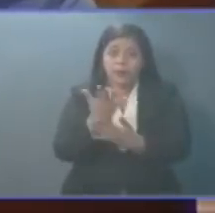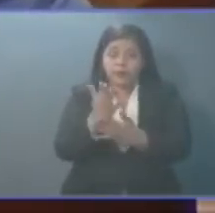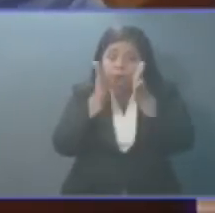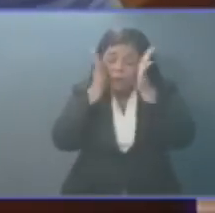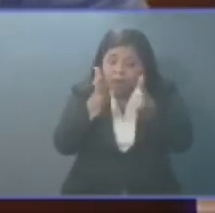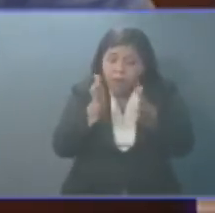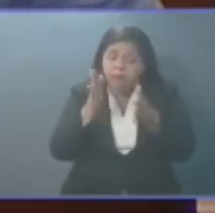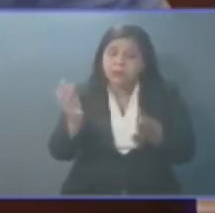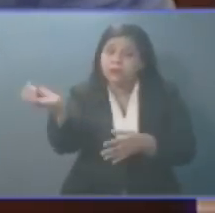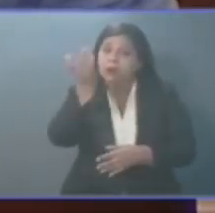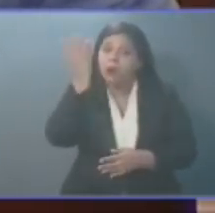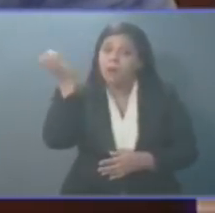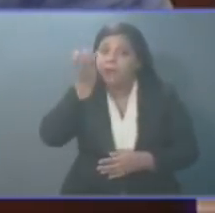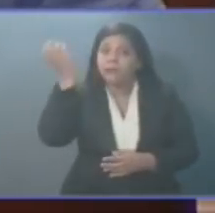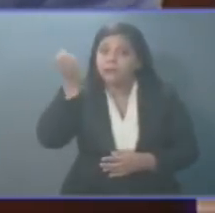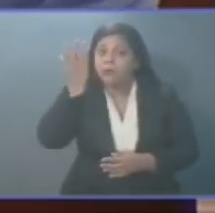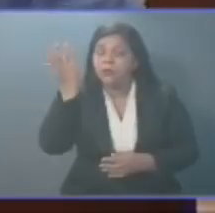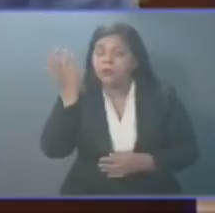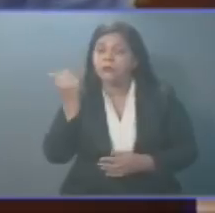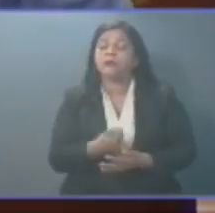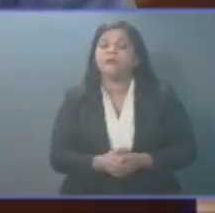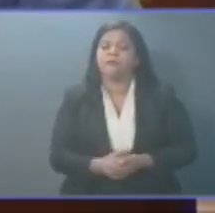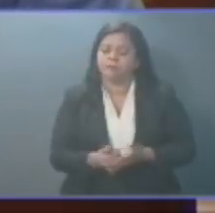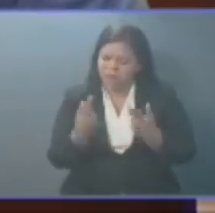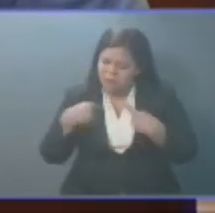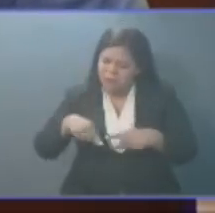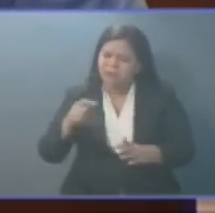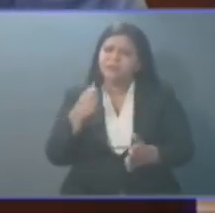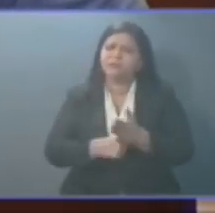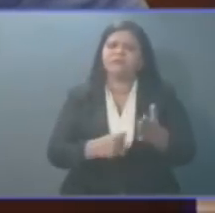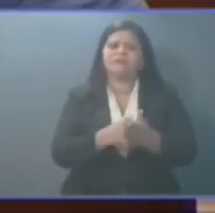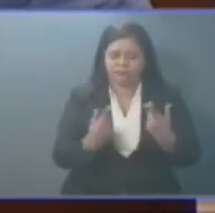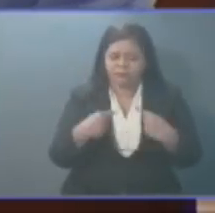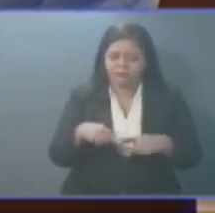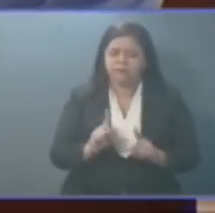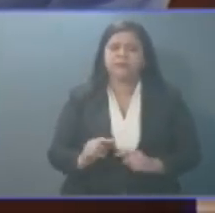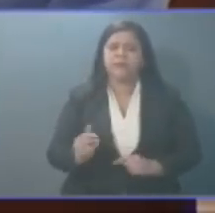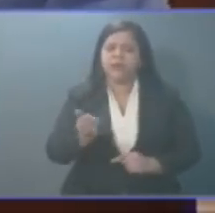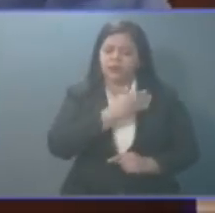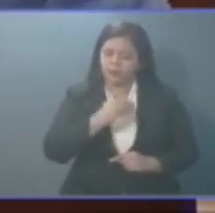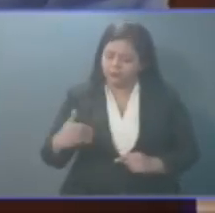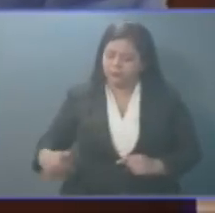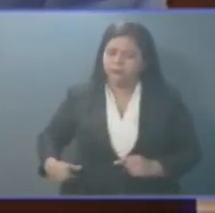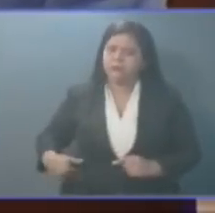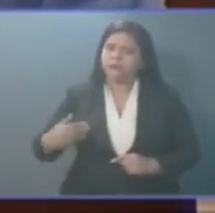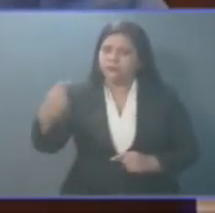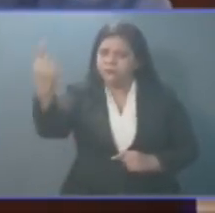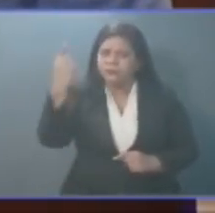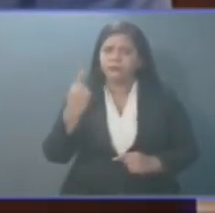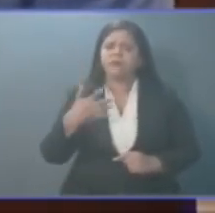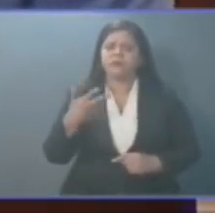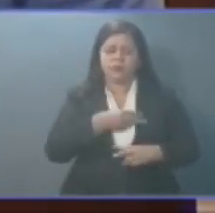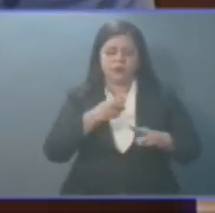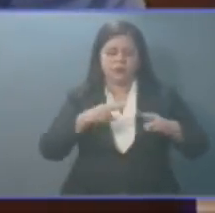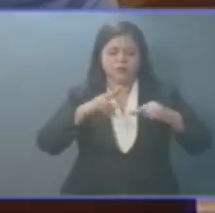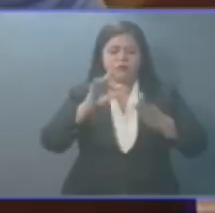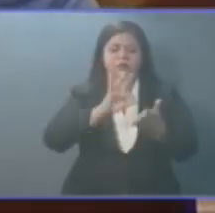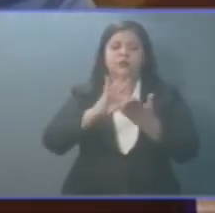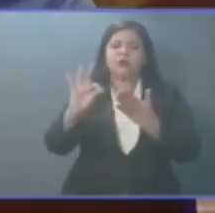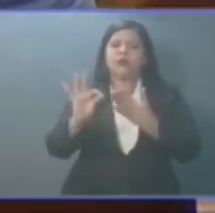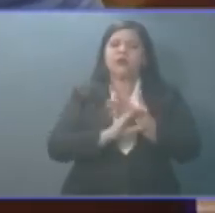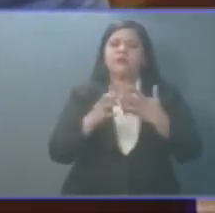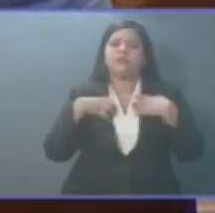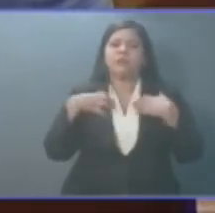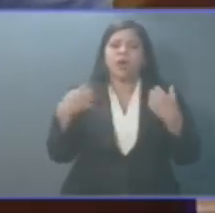la emergencia de la pandemia de COVID-19 y seguiremos trabajando. El presidente Nayib Bukele nos encomendó construir el proyecto de